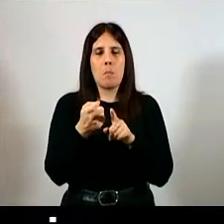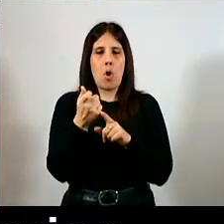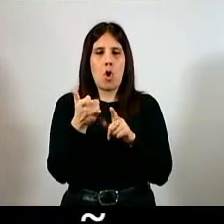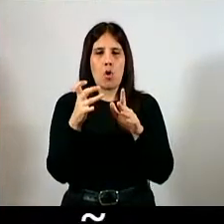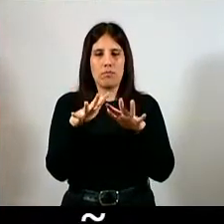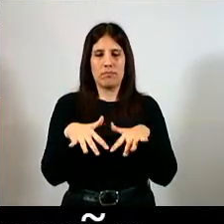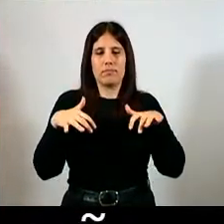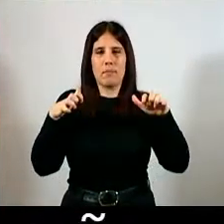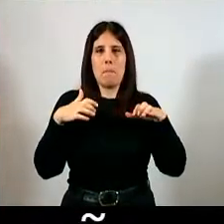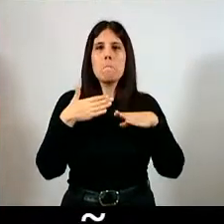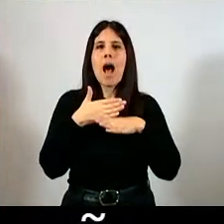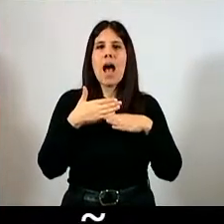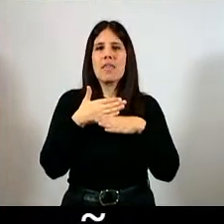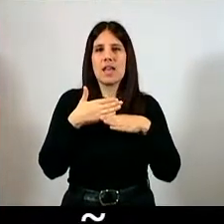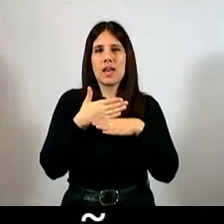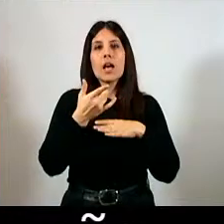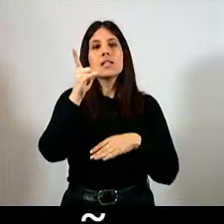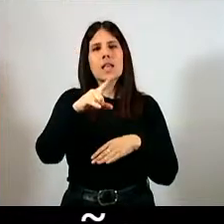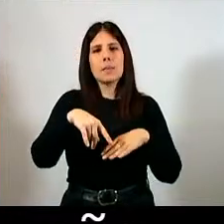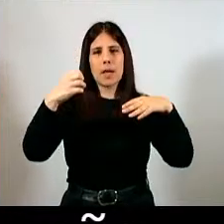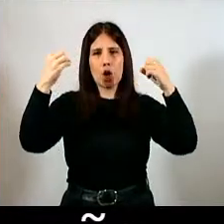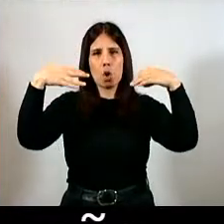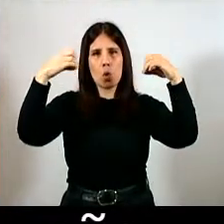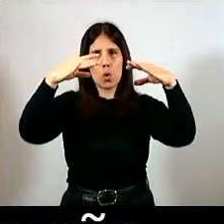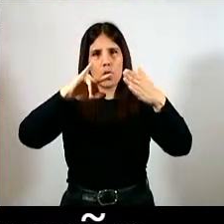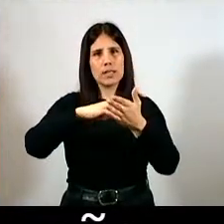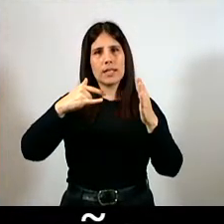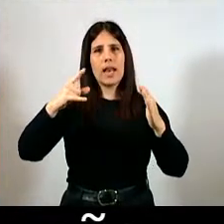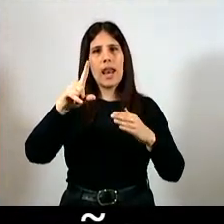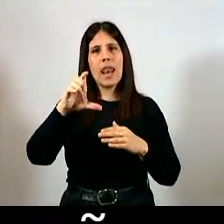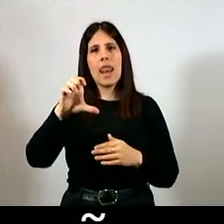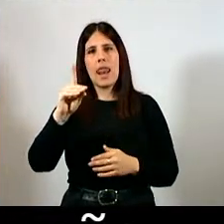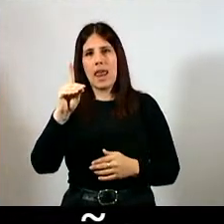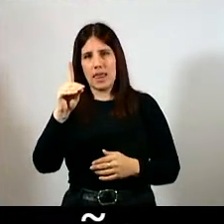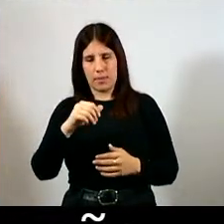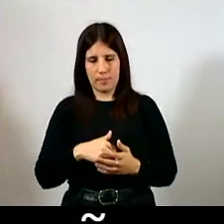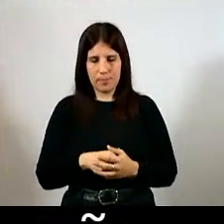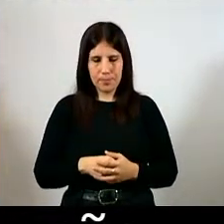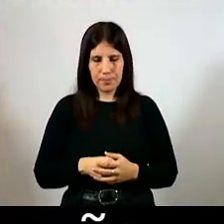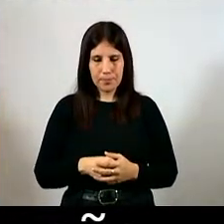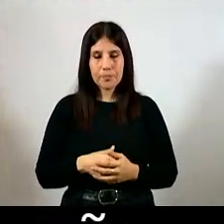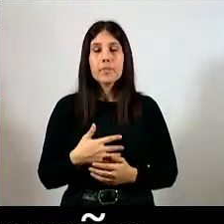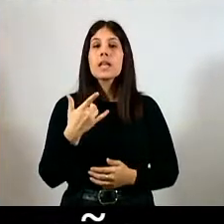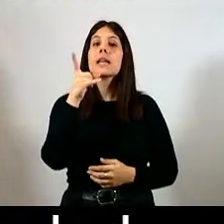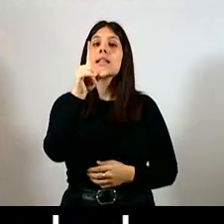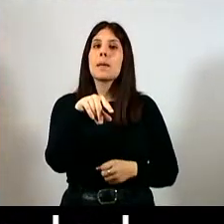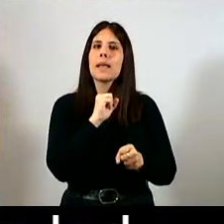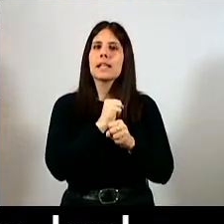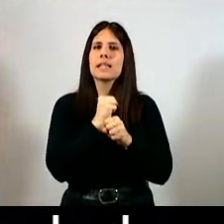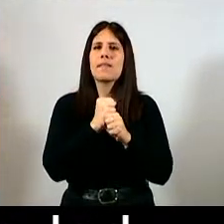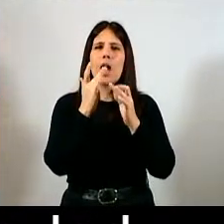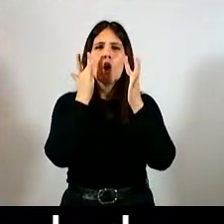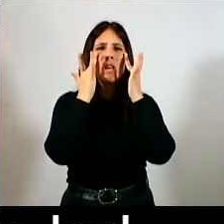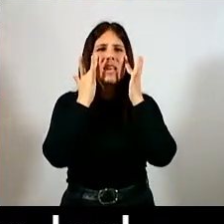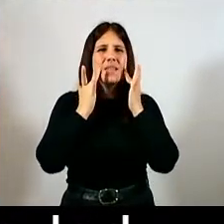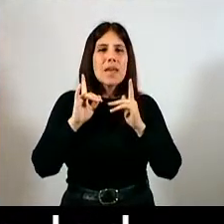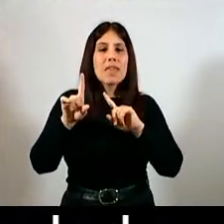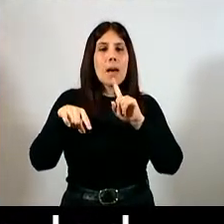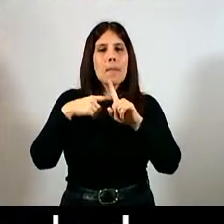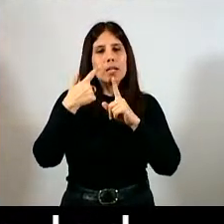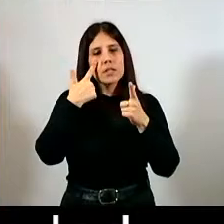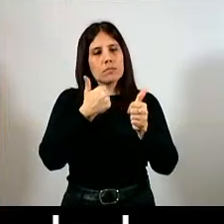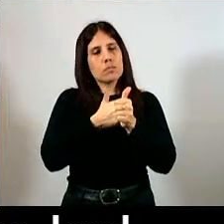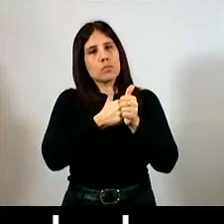entorno, así como una iluminación con tecnología LED. También se harán trabajos de limpieza con supervisión